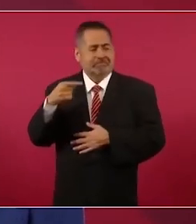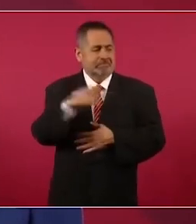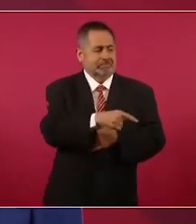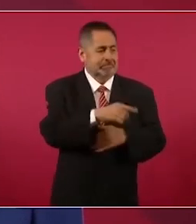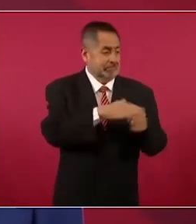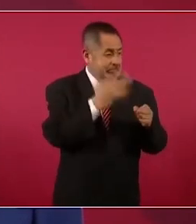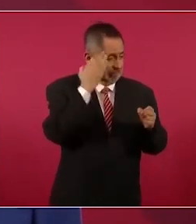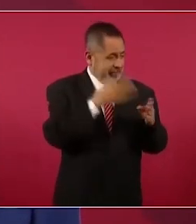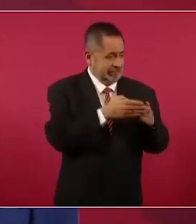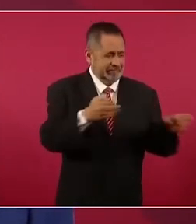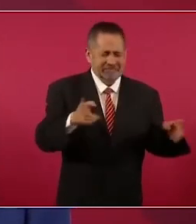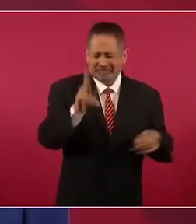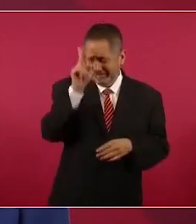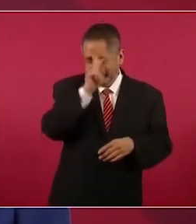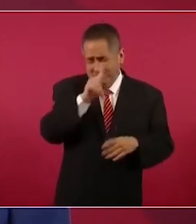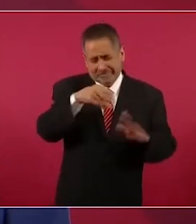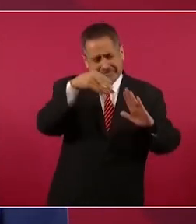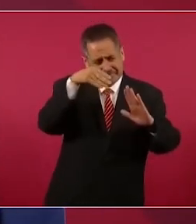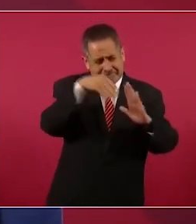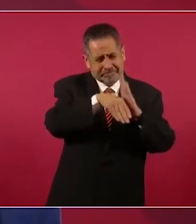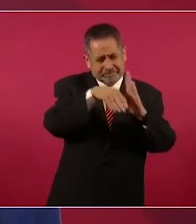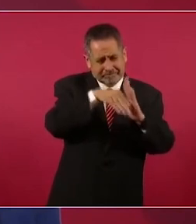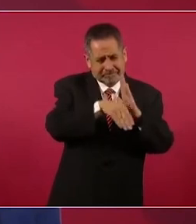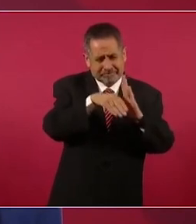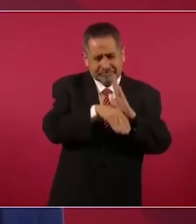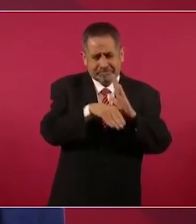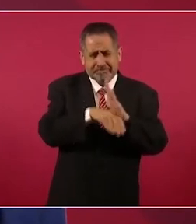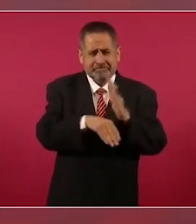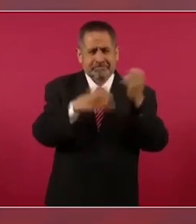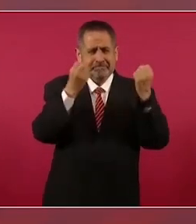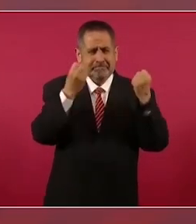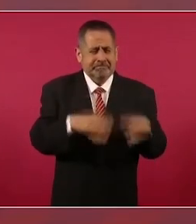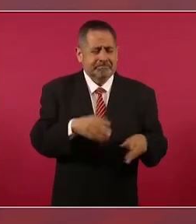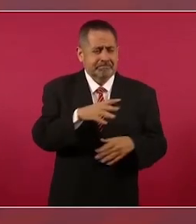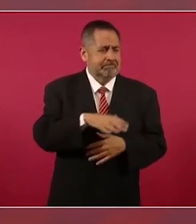Fue totalmente decadente para el país.